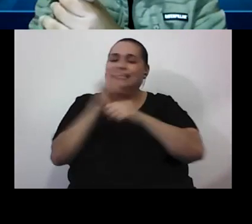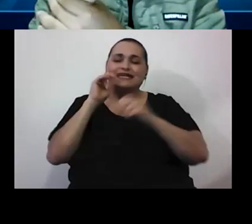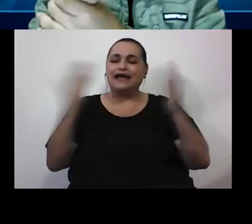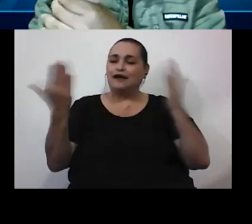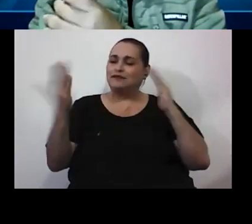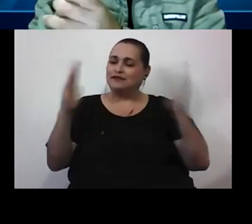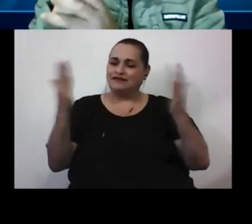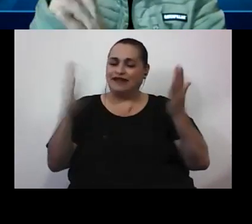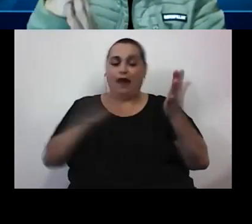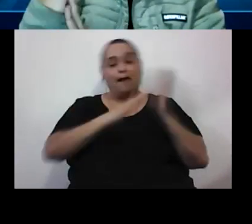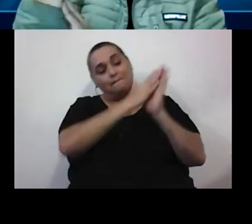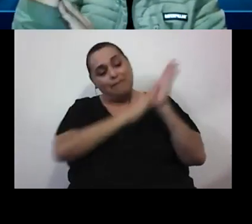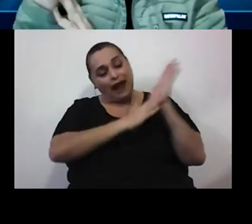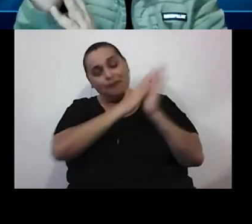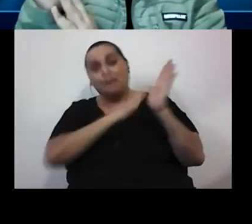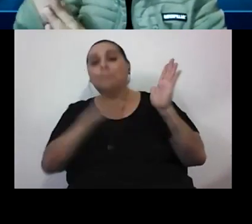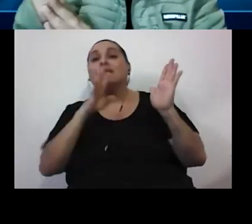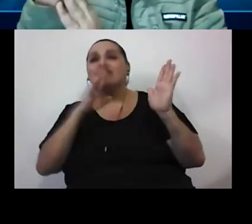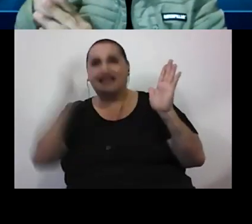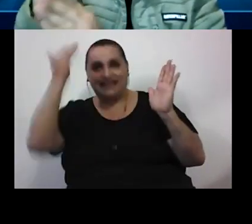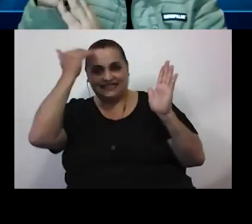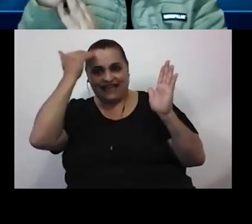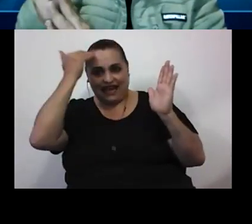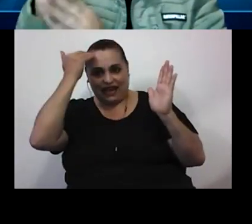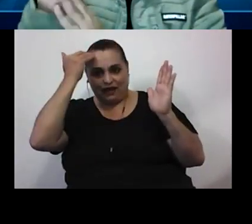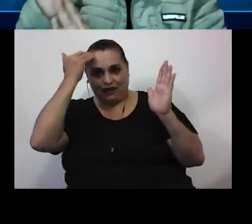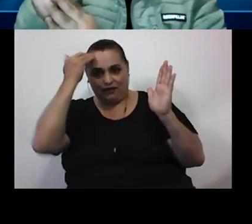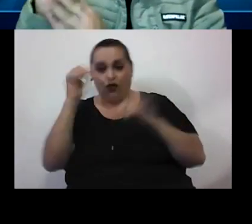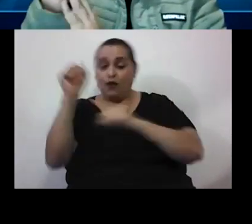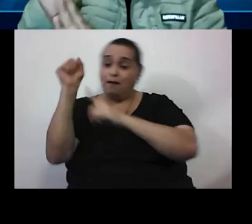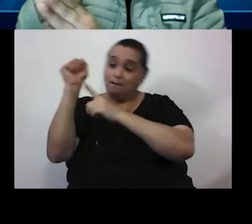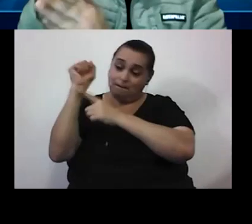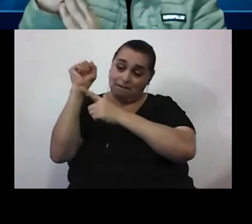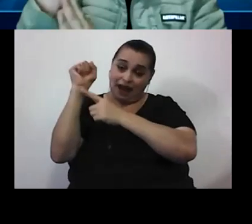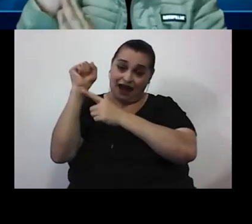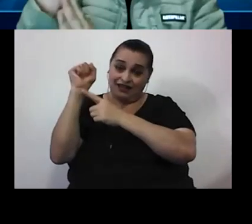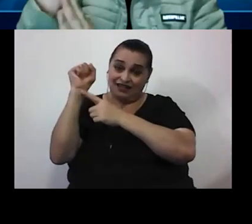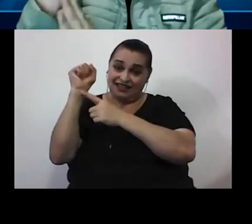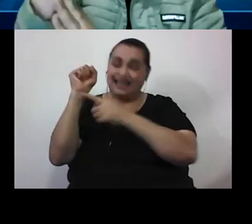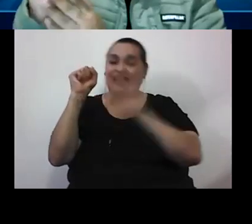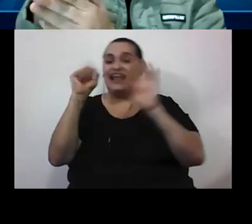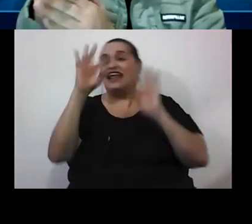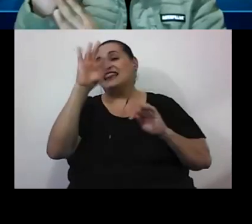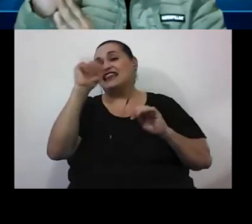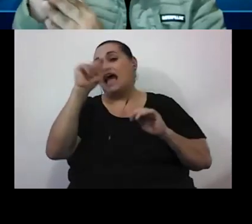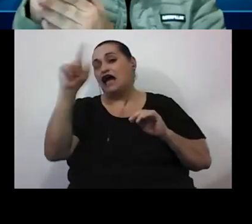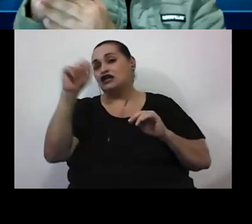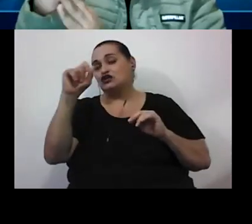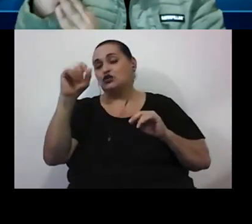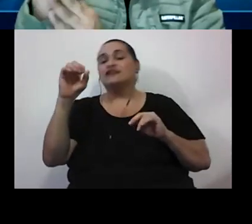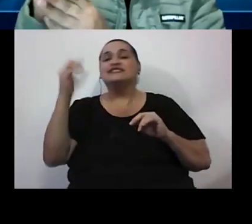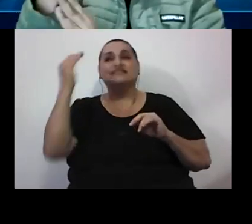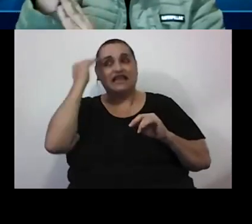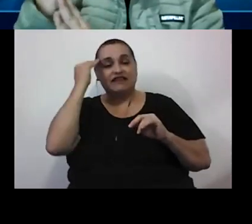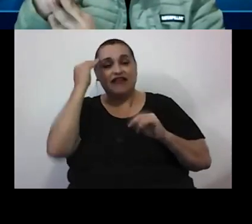para hablar del cerebro, ¿verdad? Entonces, esta partecita de acá sería como el tallo cerebral, la parte reptiliana, la parte